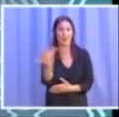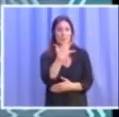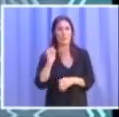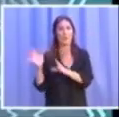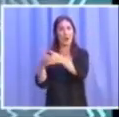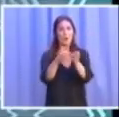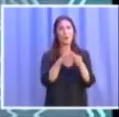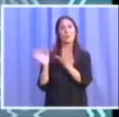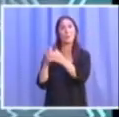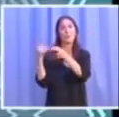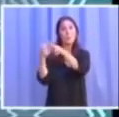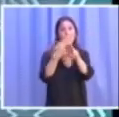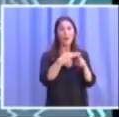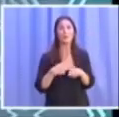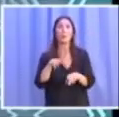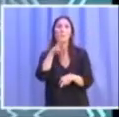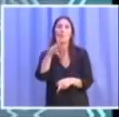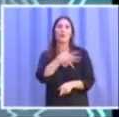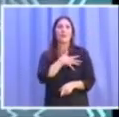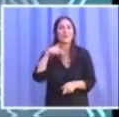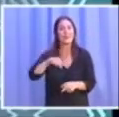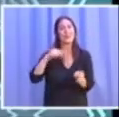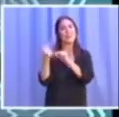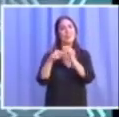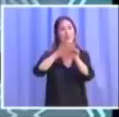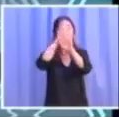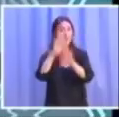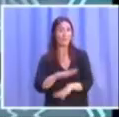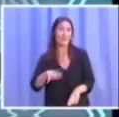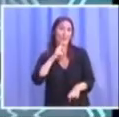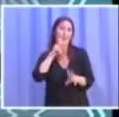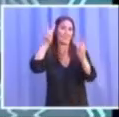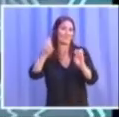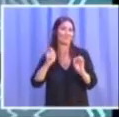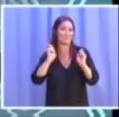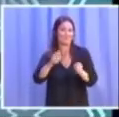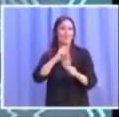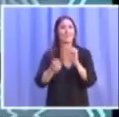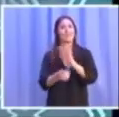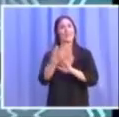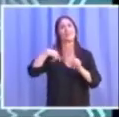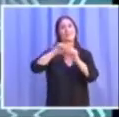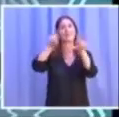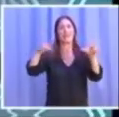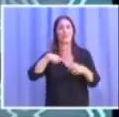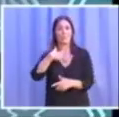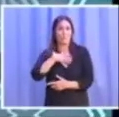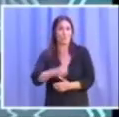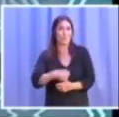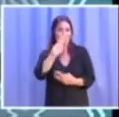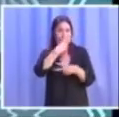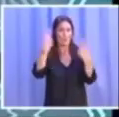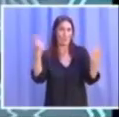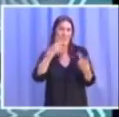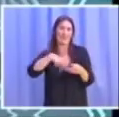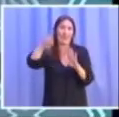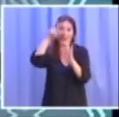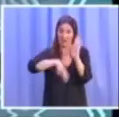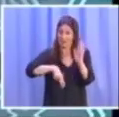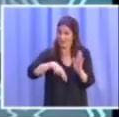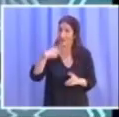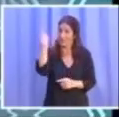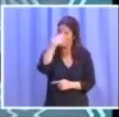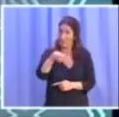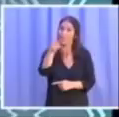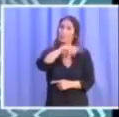a los partidos políticos, por querer que este debate final, así lo hemos llamado, se celebre en la tele pública, en la de todos. Las reglas las saben y se las